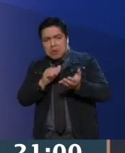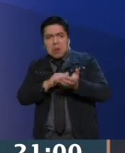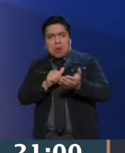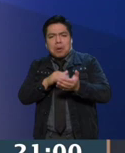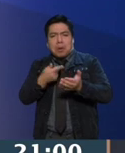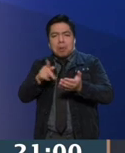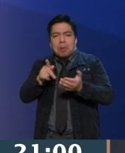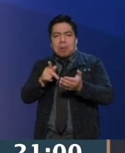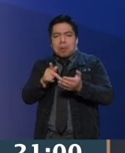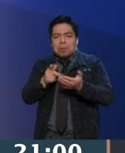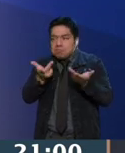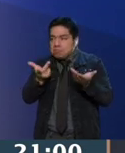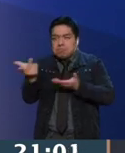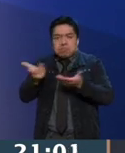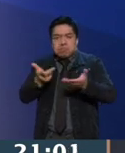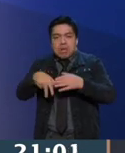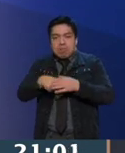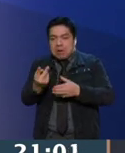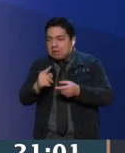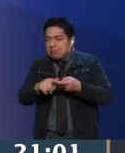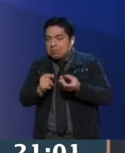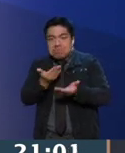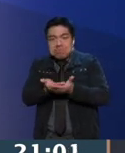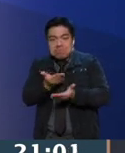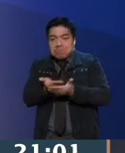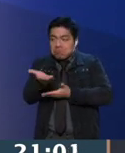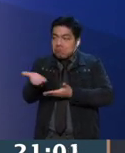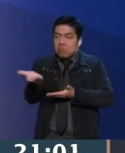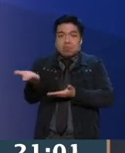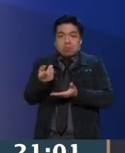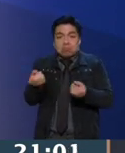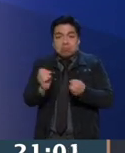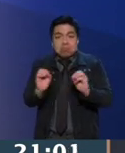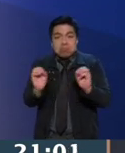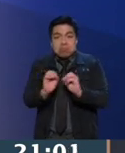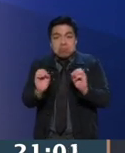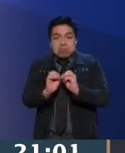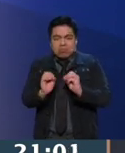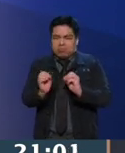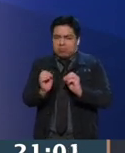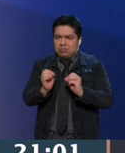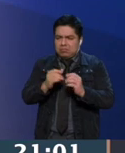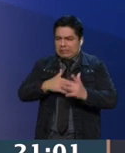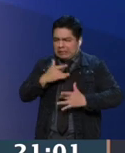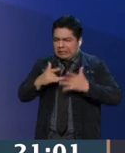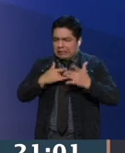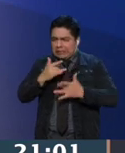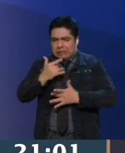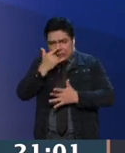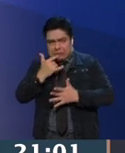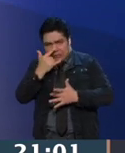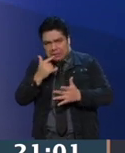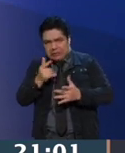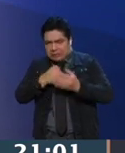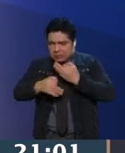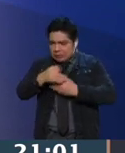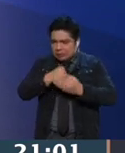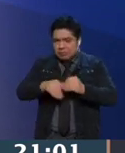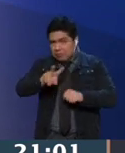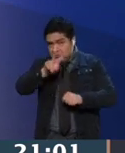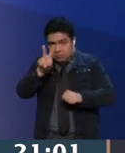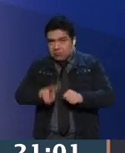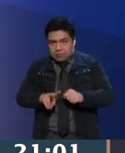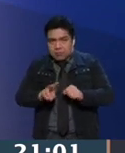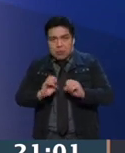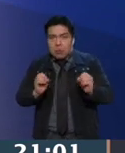entrevistas anónimas y no aportan material gráfico o pruebas para sustentar sus dichos. Pese a lo escandalosa que suena esta información, la realidad es que